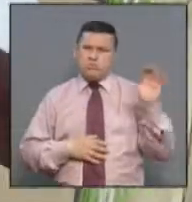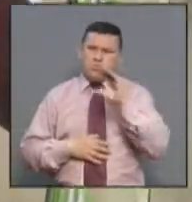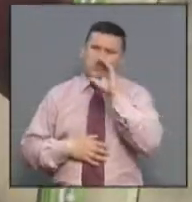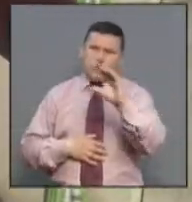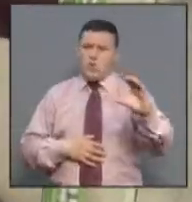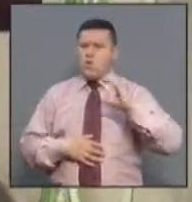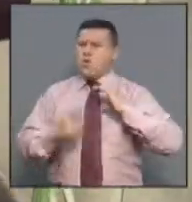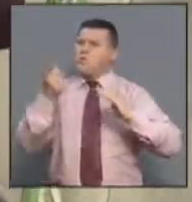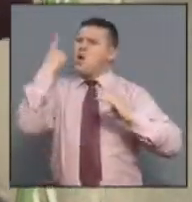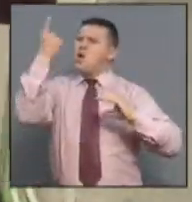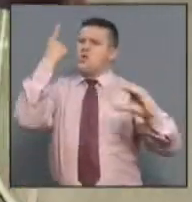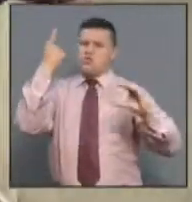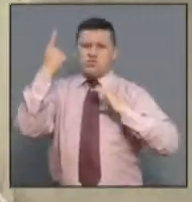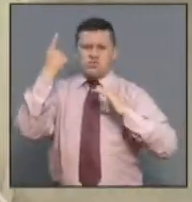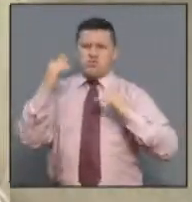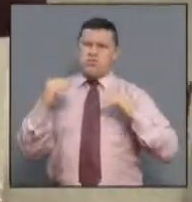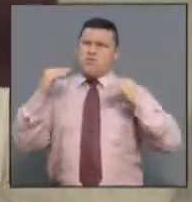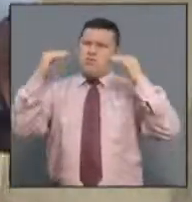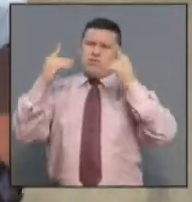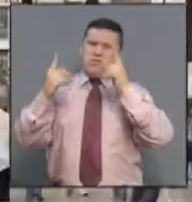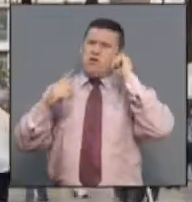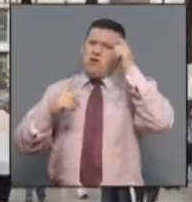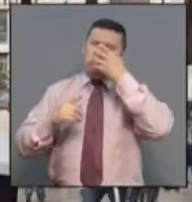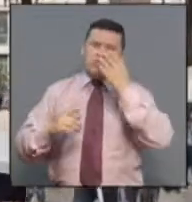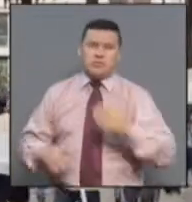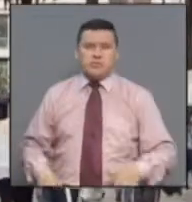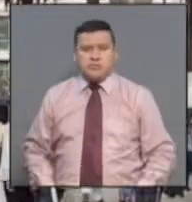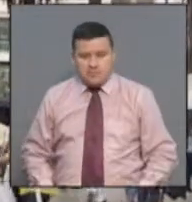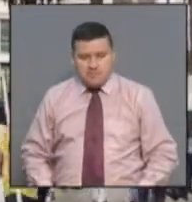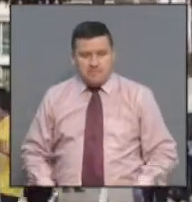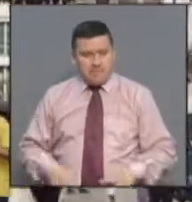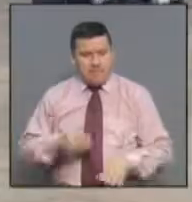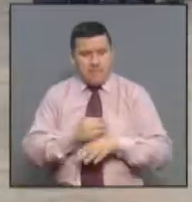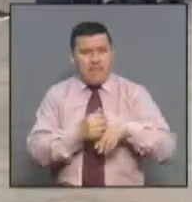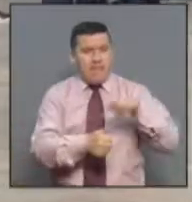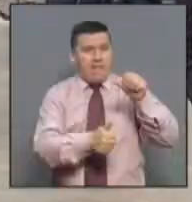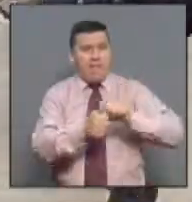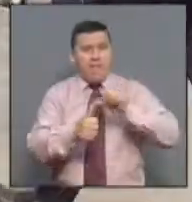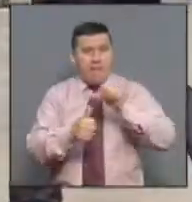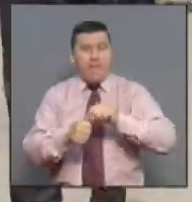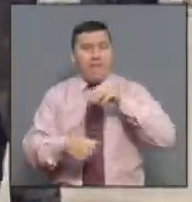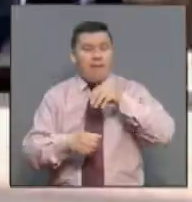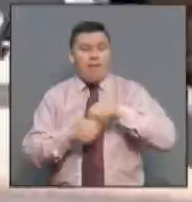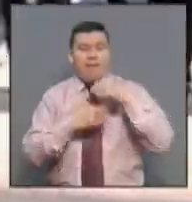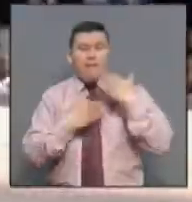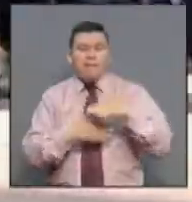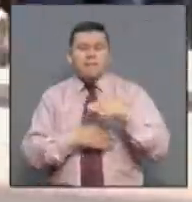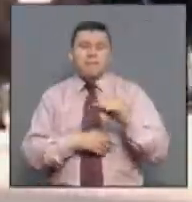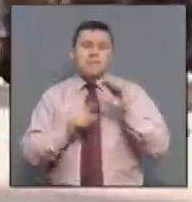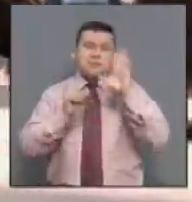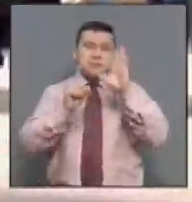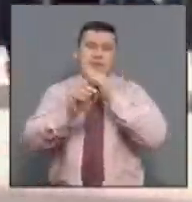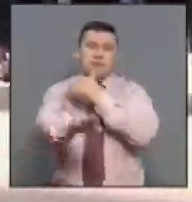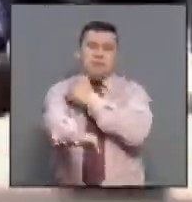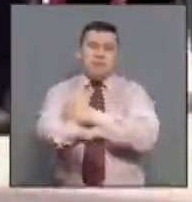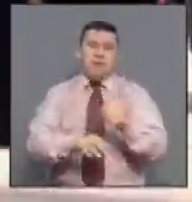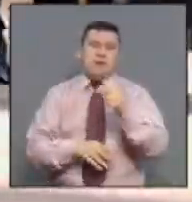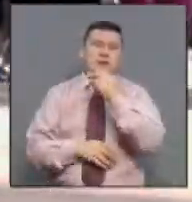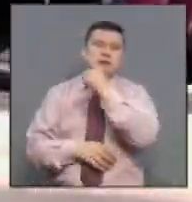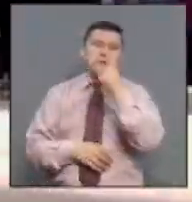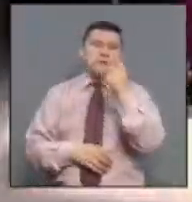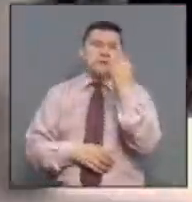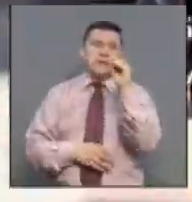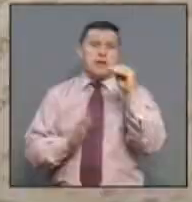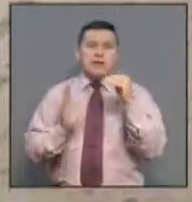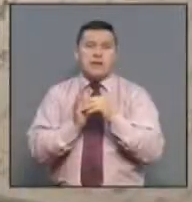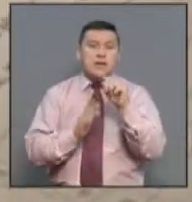están ganando los altos ejecutivos allá en el gobierno. Además, cada uno tendrá que obtener como mínimo 6.130.000